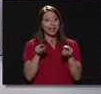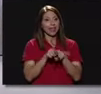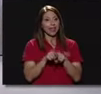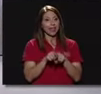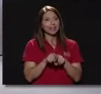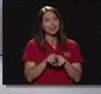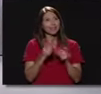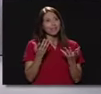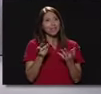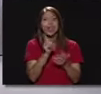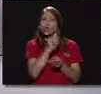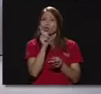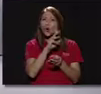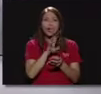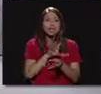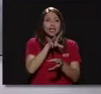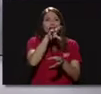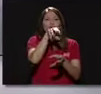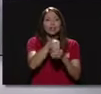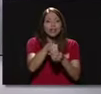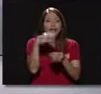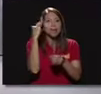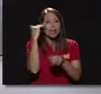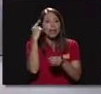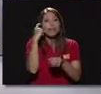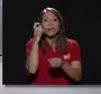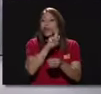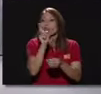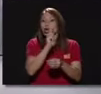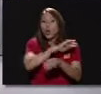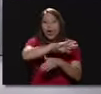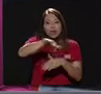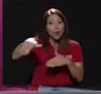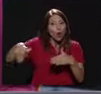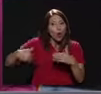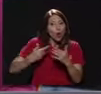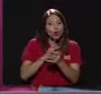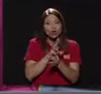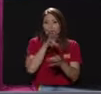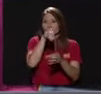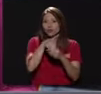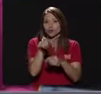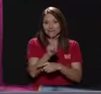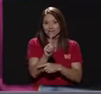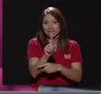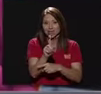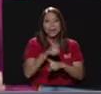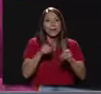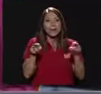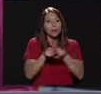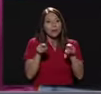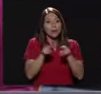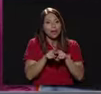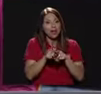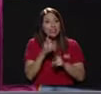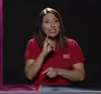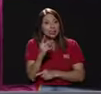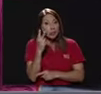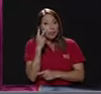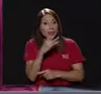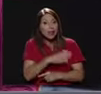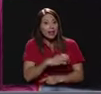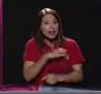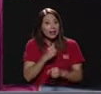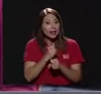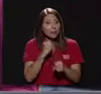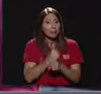o sea, no es incluyente, es precisamente porque no incluye a todos, valga la redundancia. Pero además, si uno se ve en cómo está la calidad del